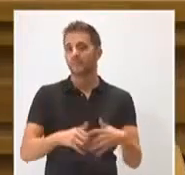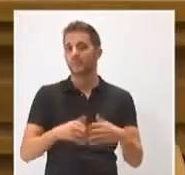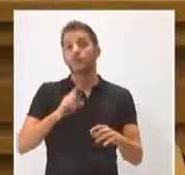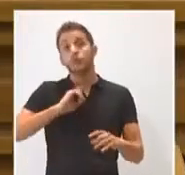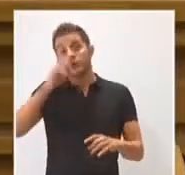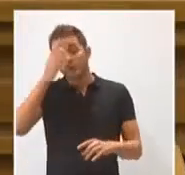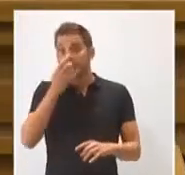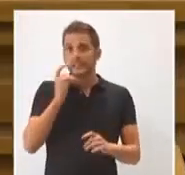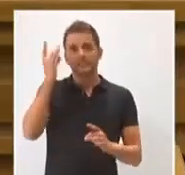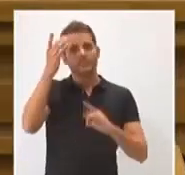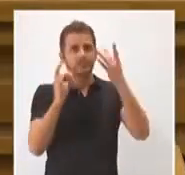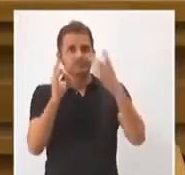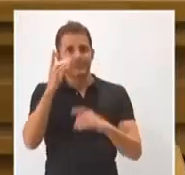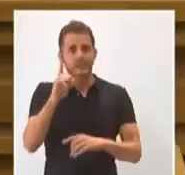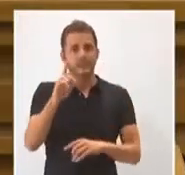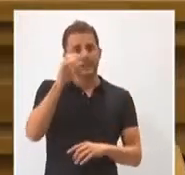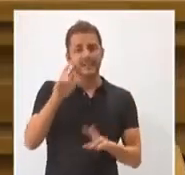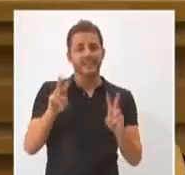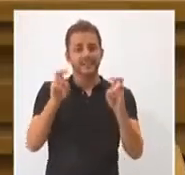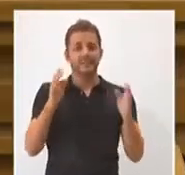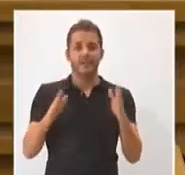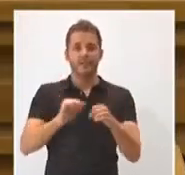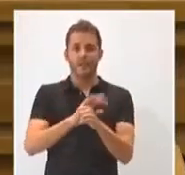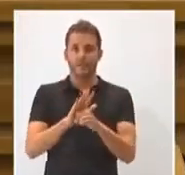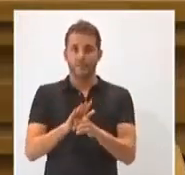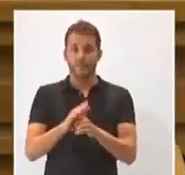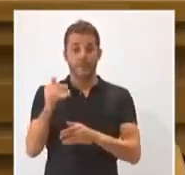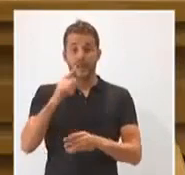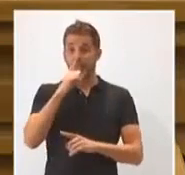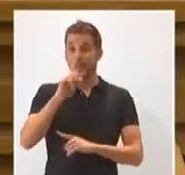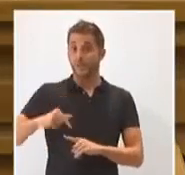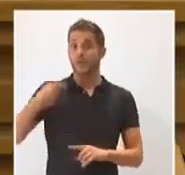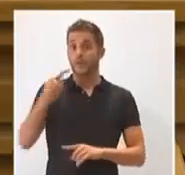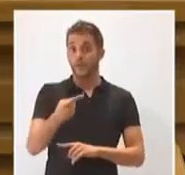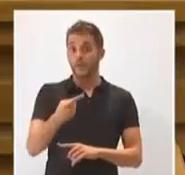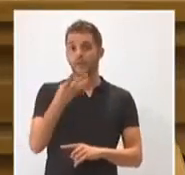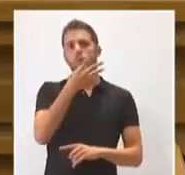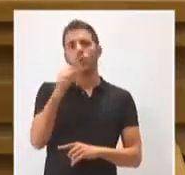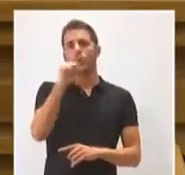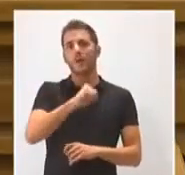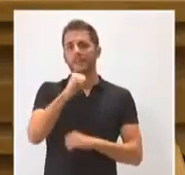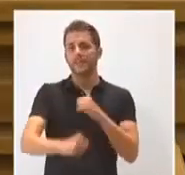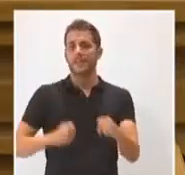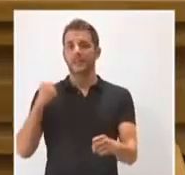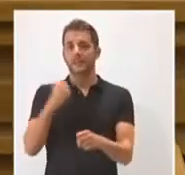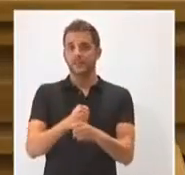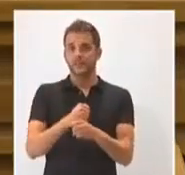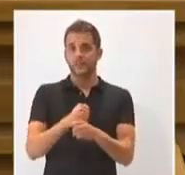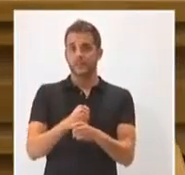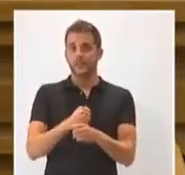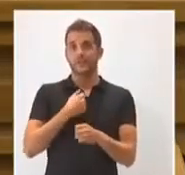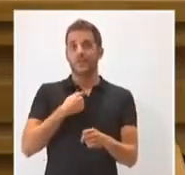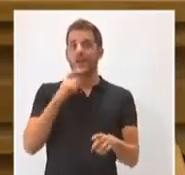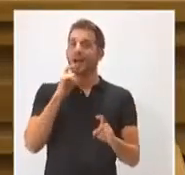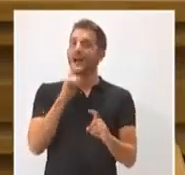a lo largo de la pandemia ha hablado de la pandemia el próximo año el 40 aniversario ya les digo